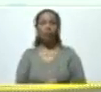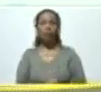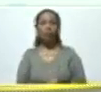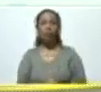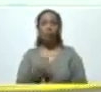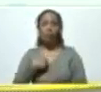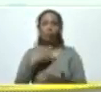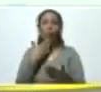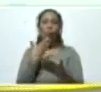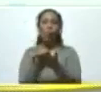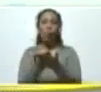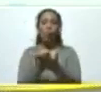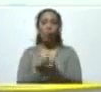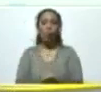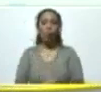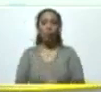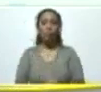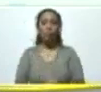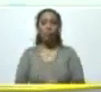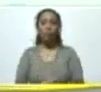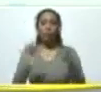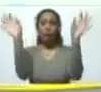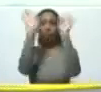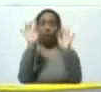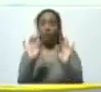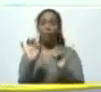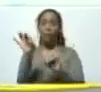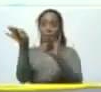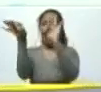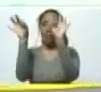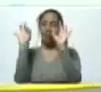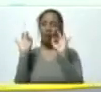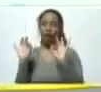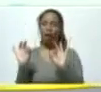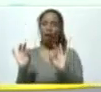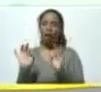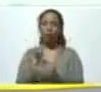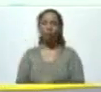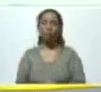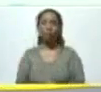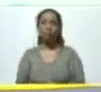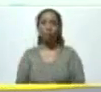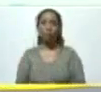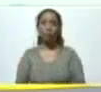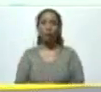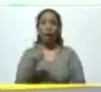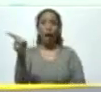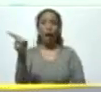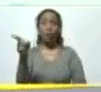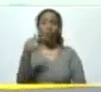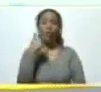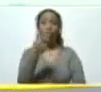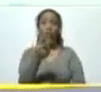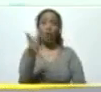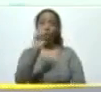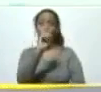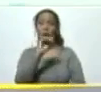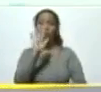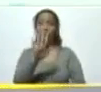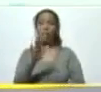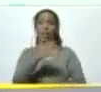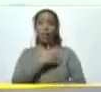Yo les pido de manera muy especial eso que estás diciéndonos así, y si quieres lo